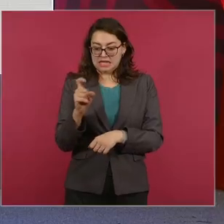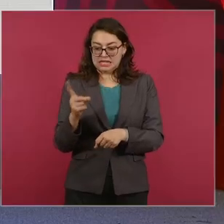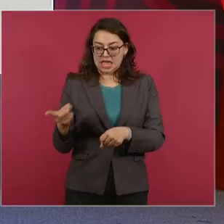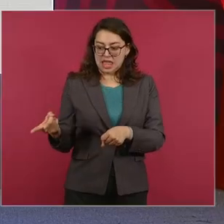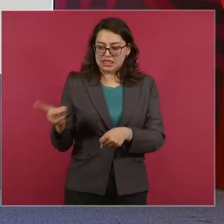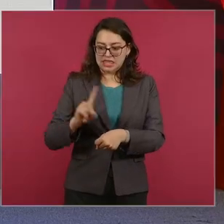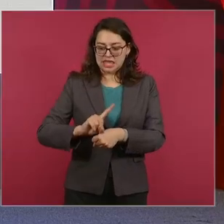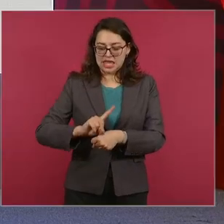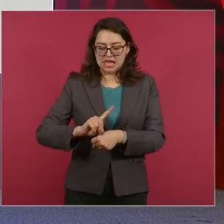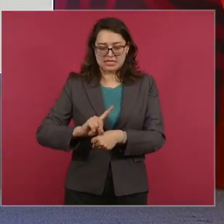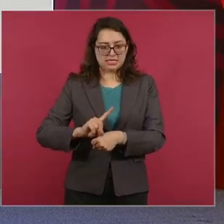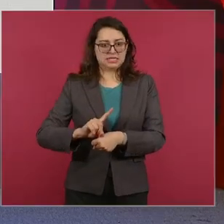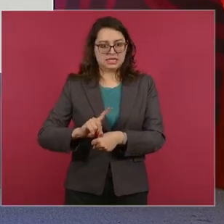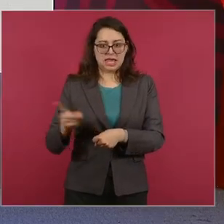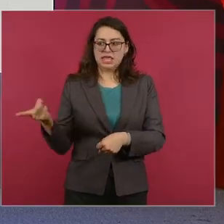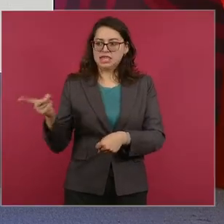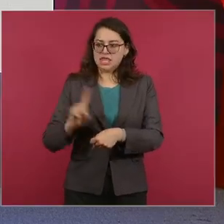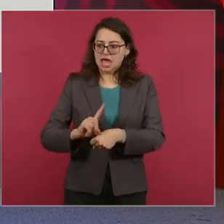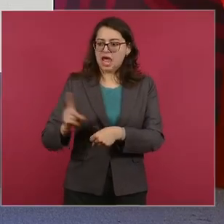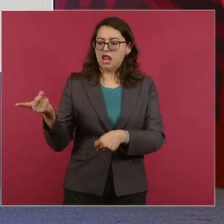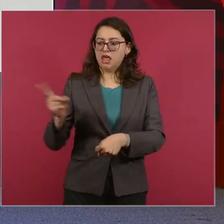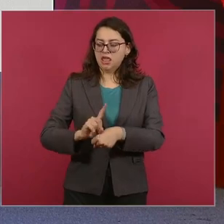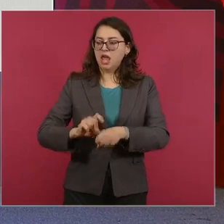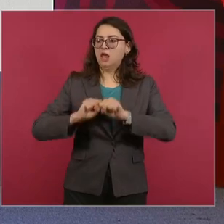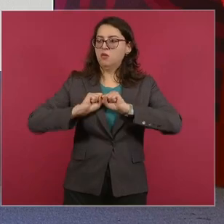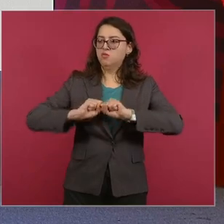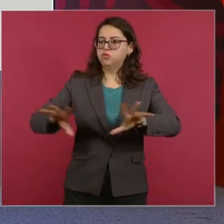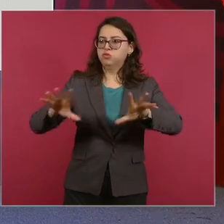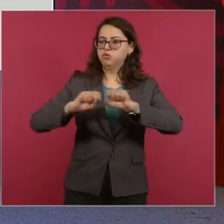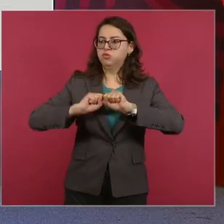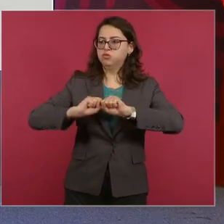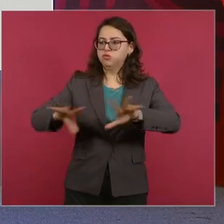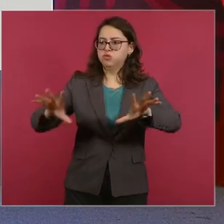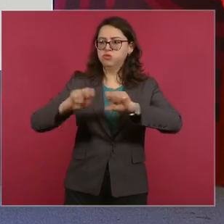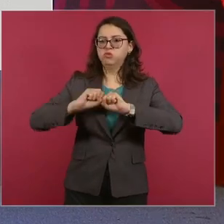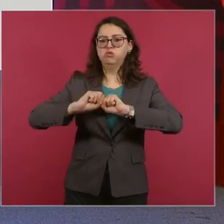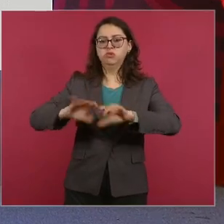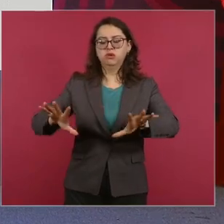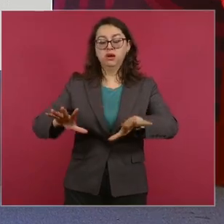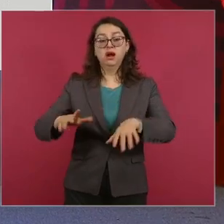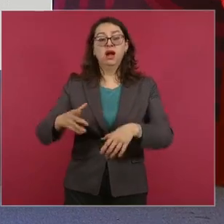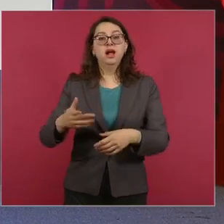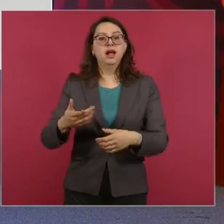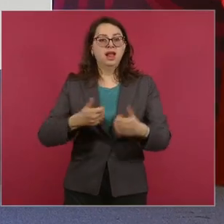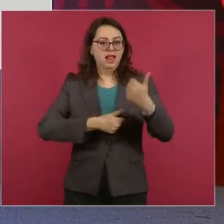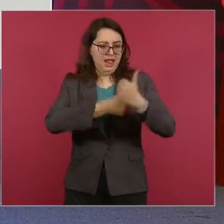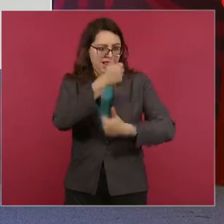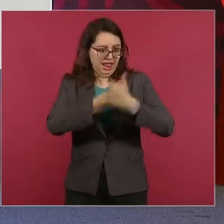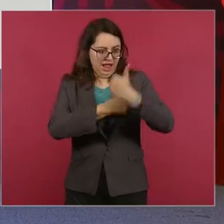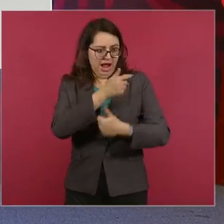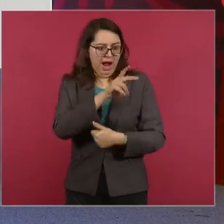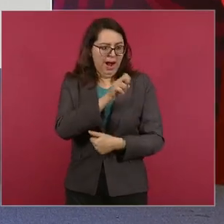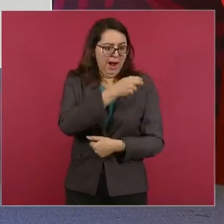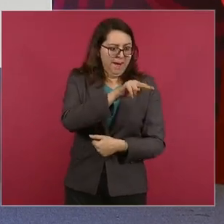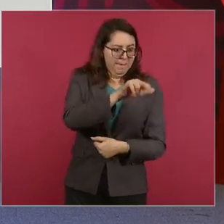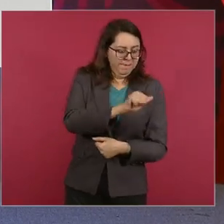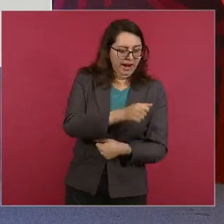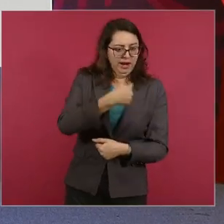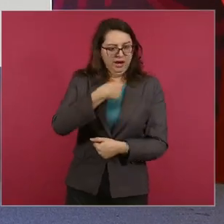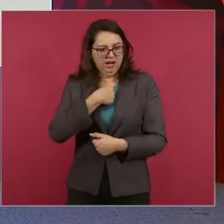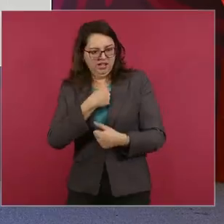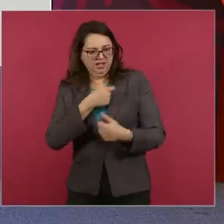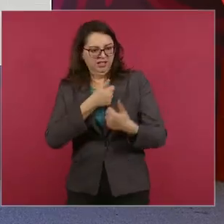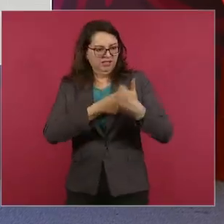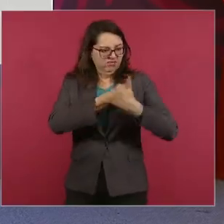publicaban la encuesta Ciro también eso cuando Peña que Peña era